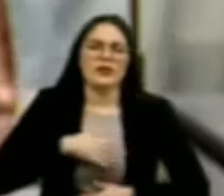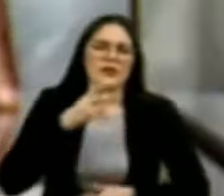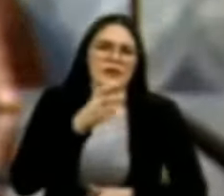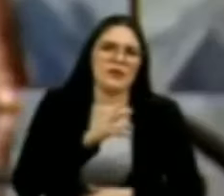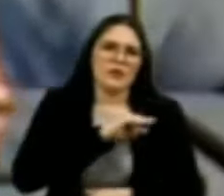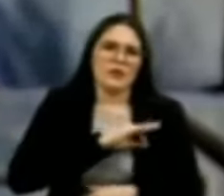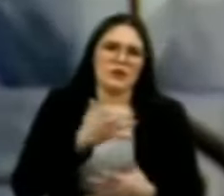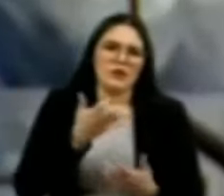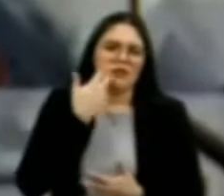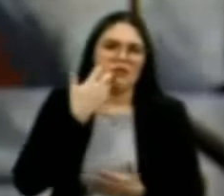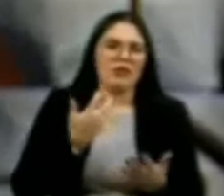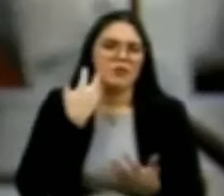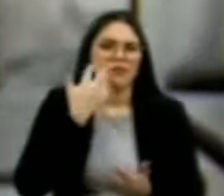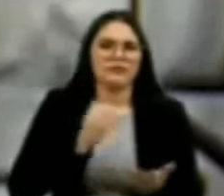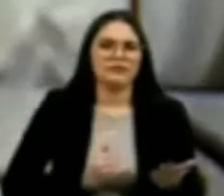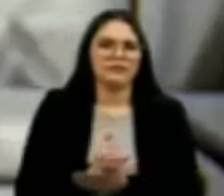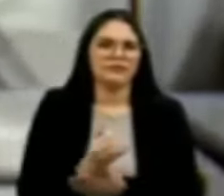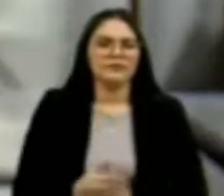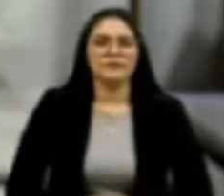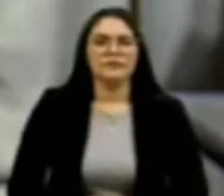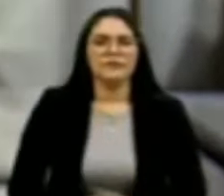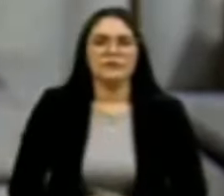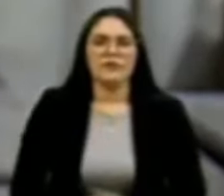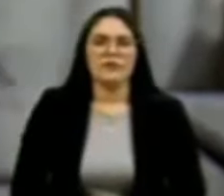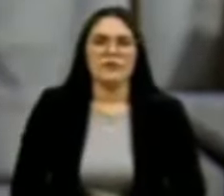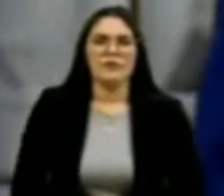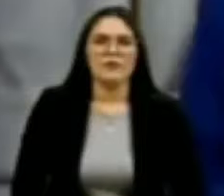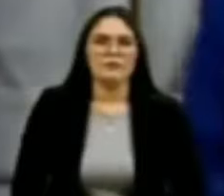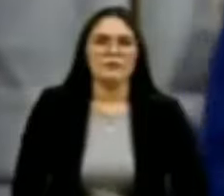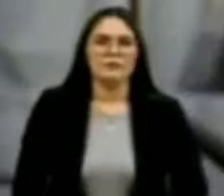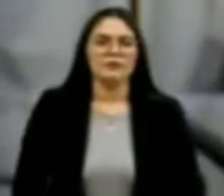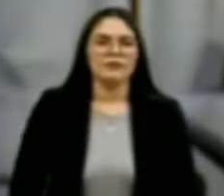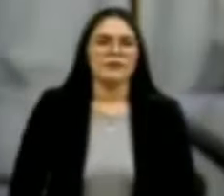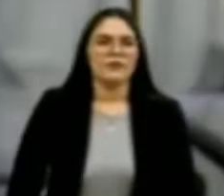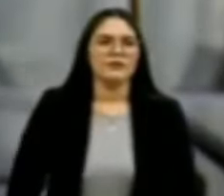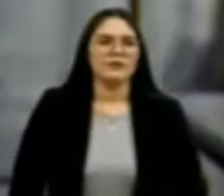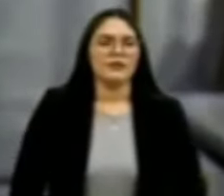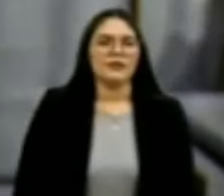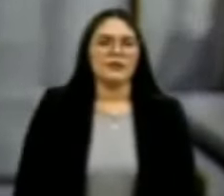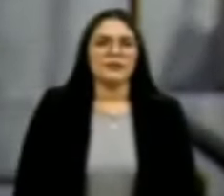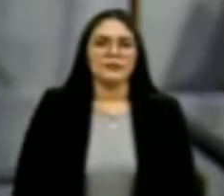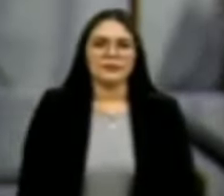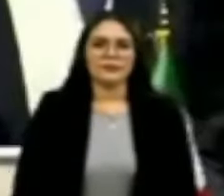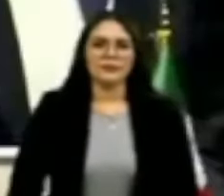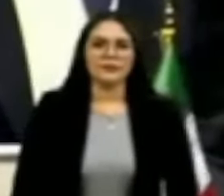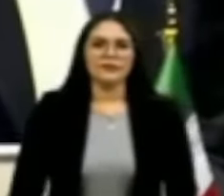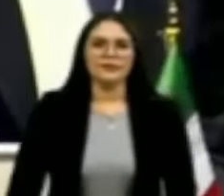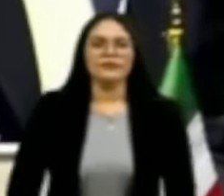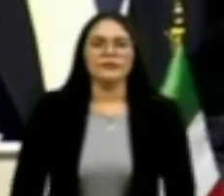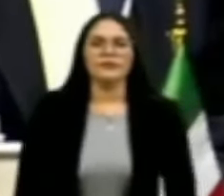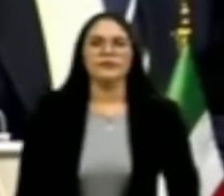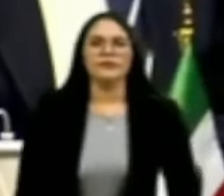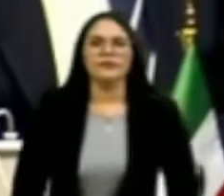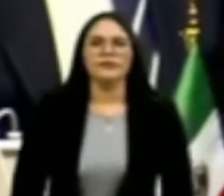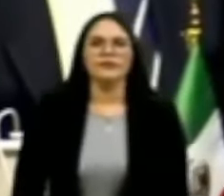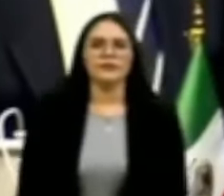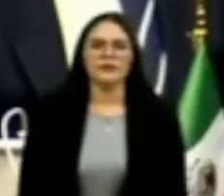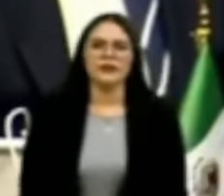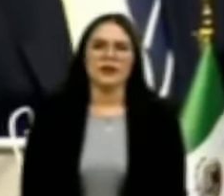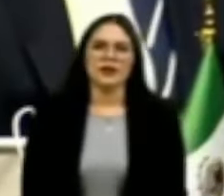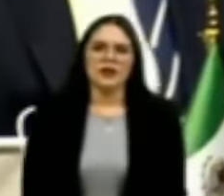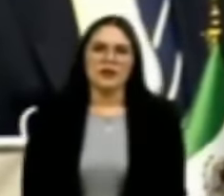presidente. Hay de cínicos a cínicos, y luego Ricardo